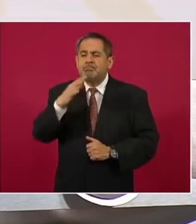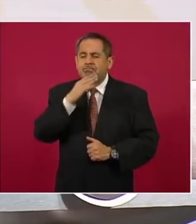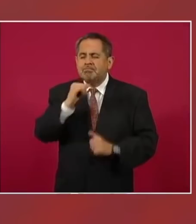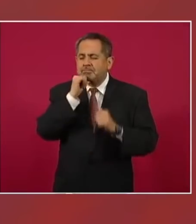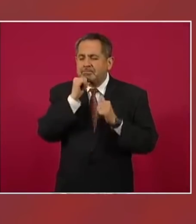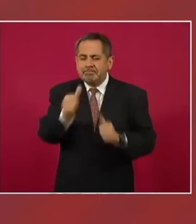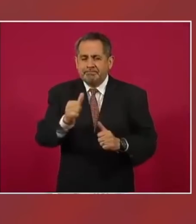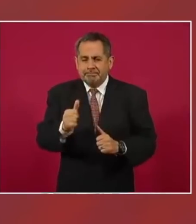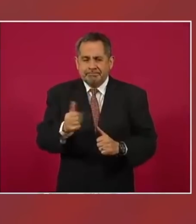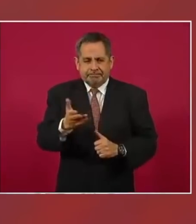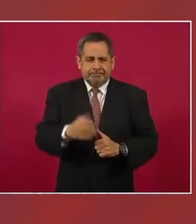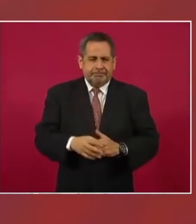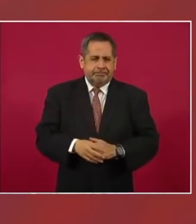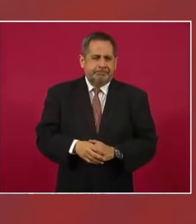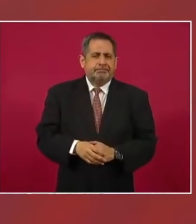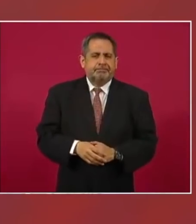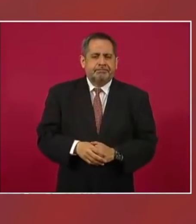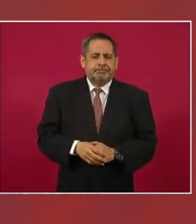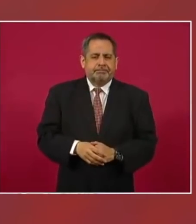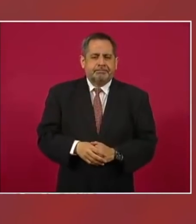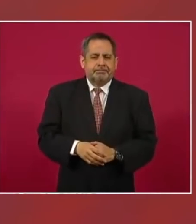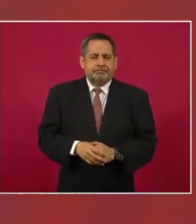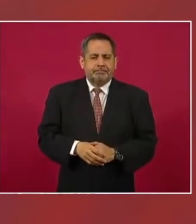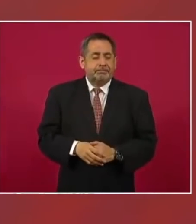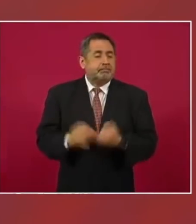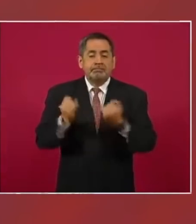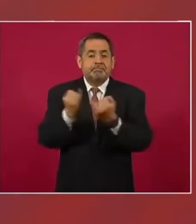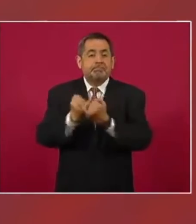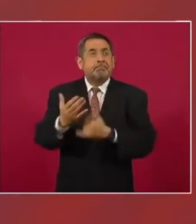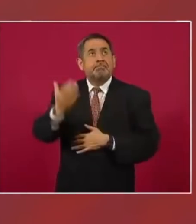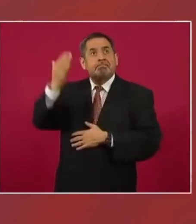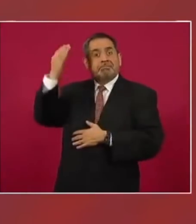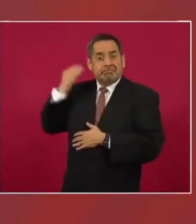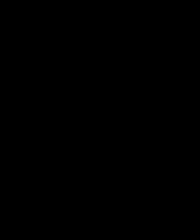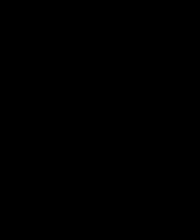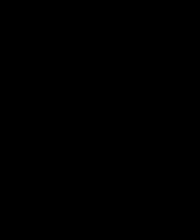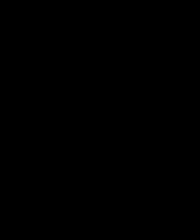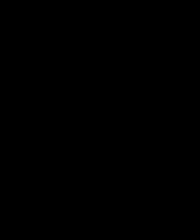¡Ah, señor!